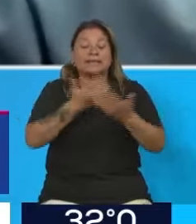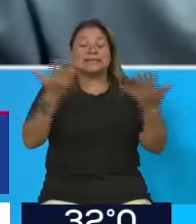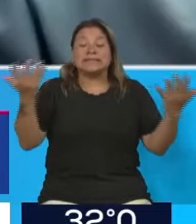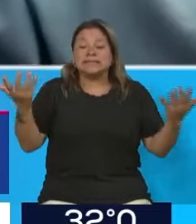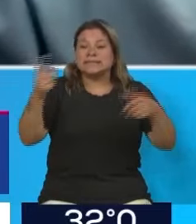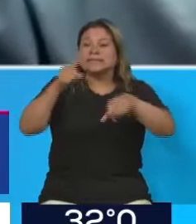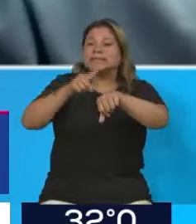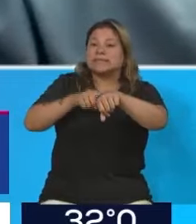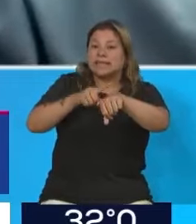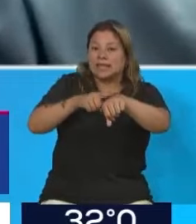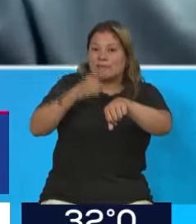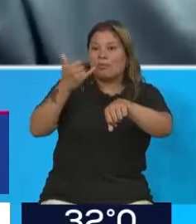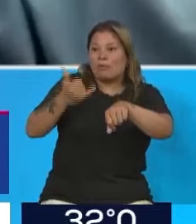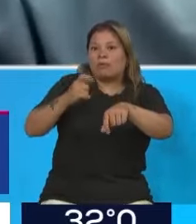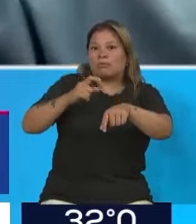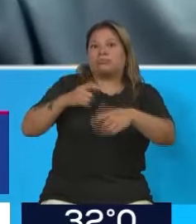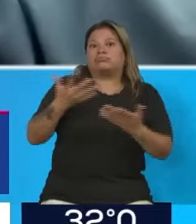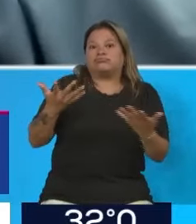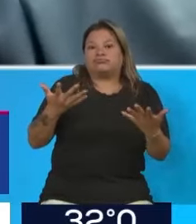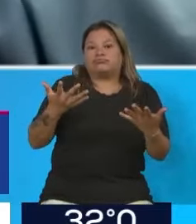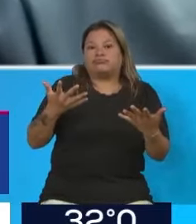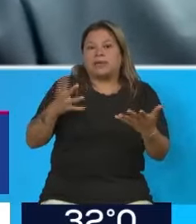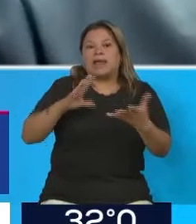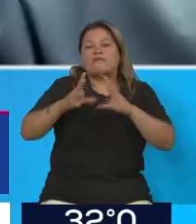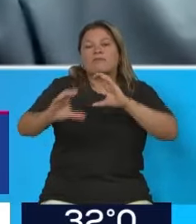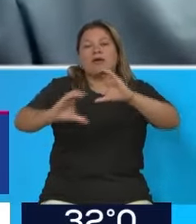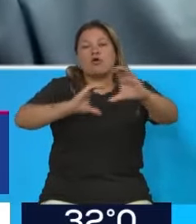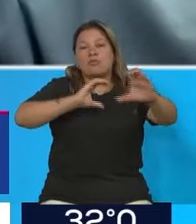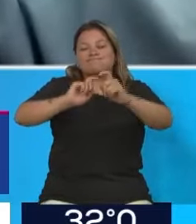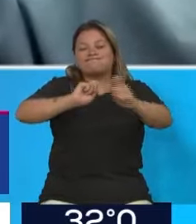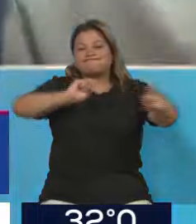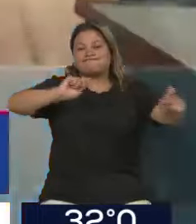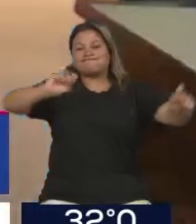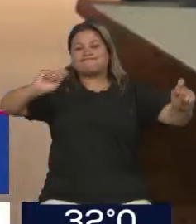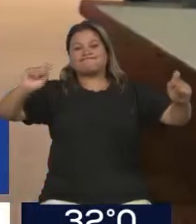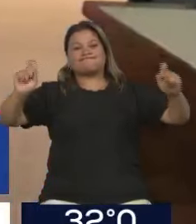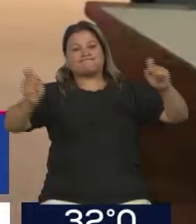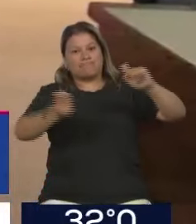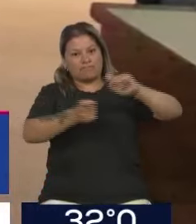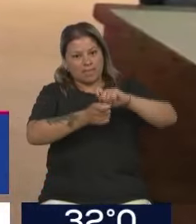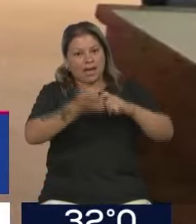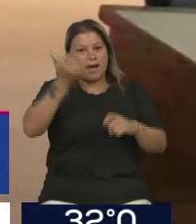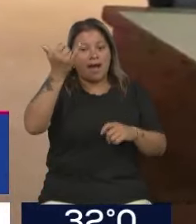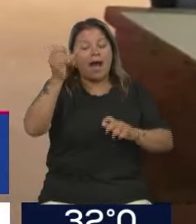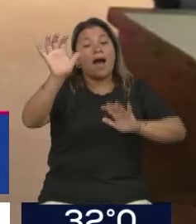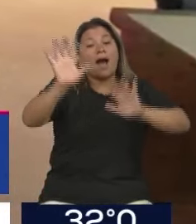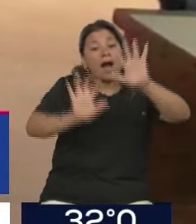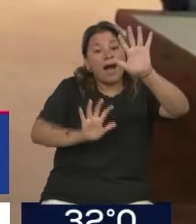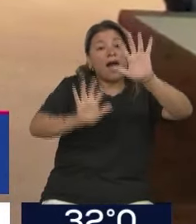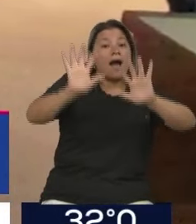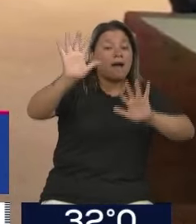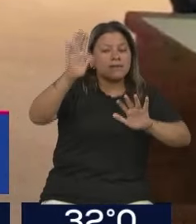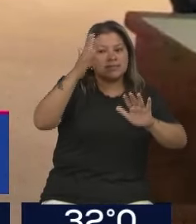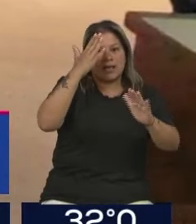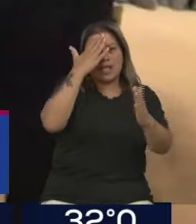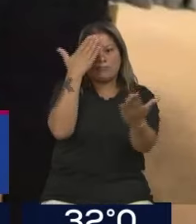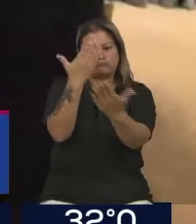de de mucho cambio en la forma de comunicarnos a veces podemos tener frontalidad